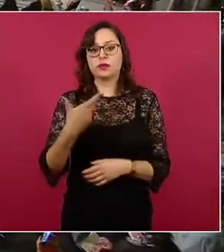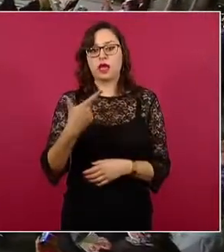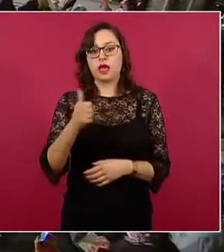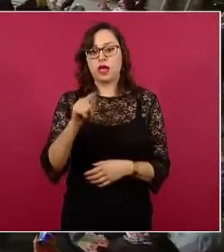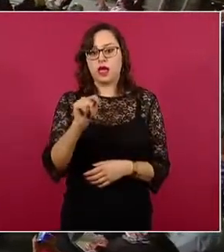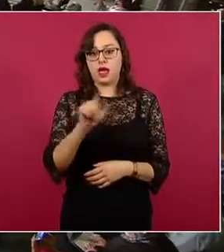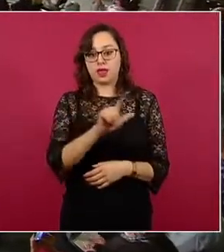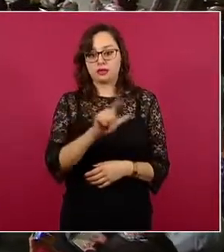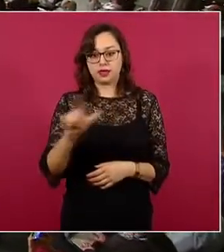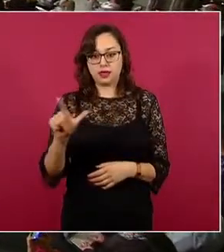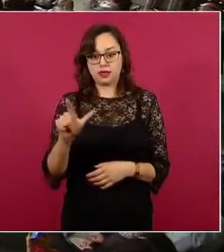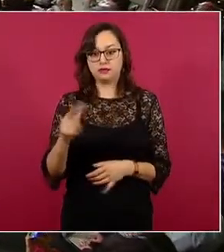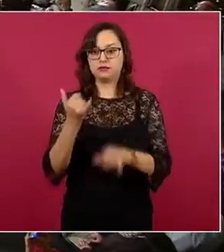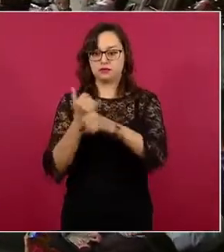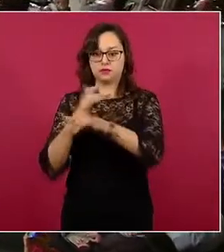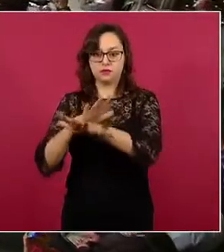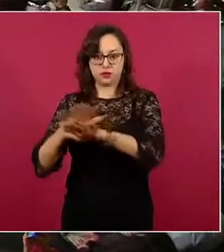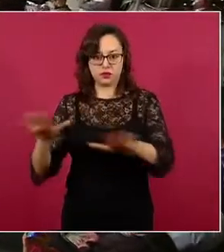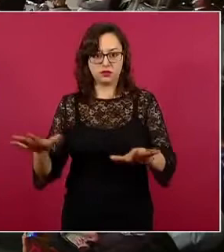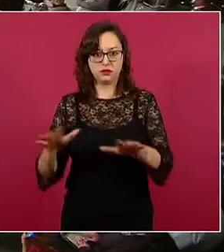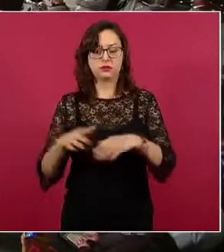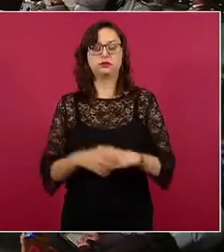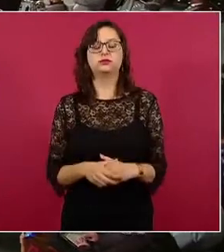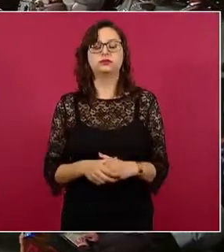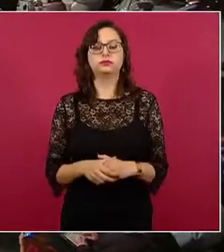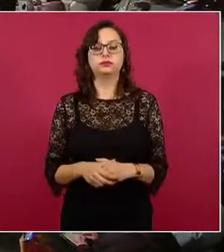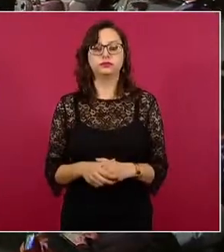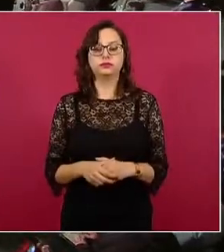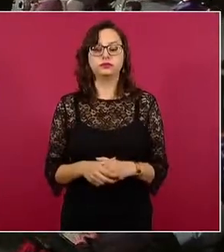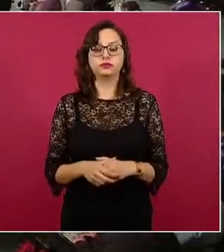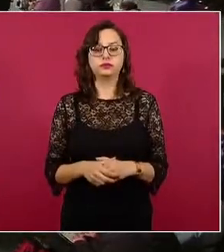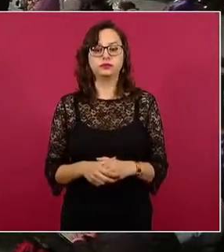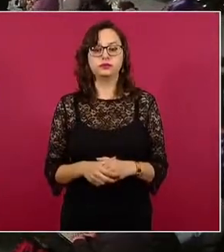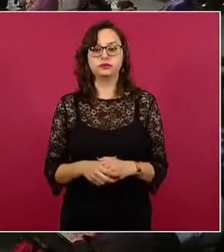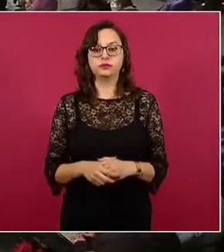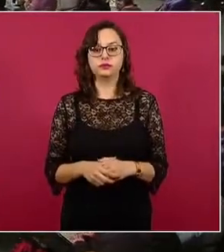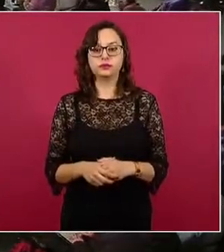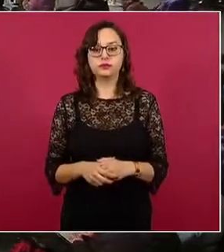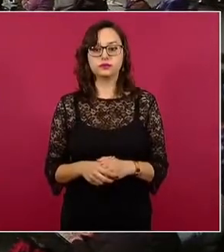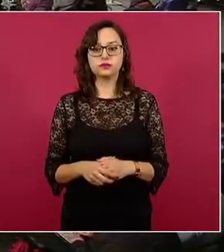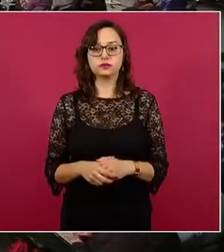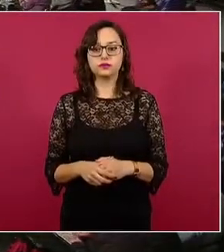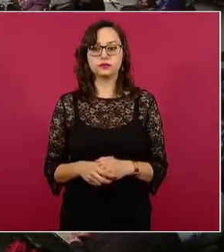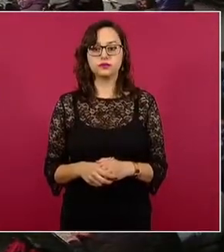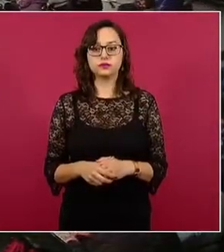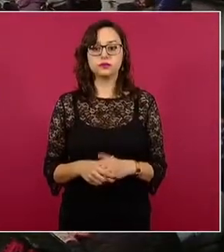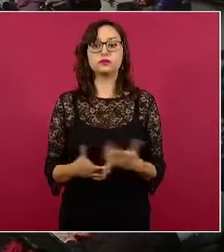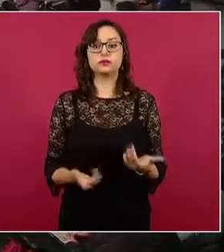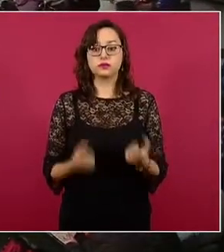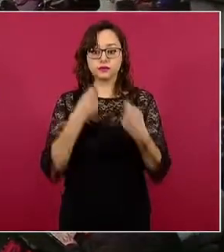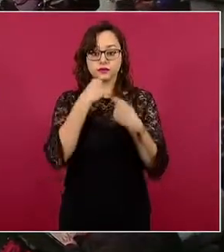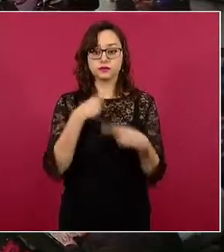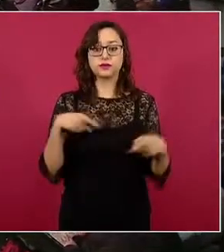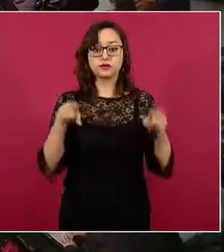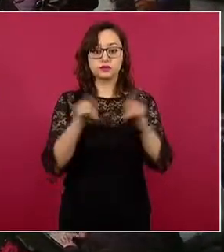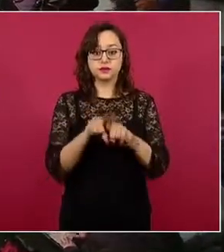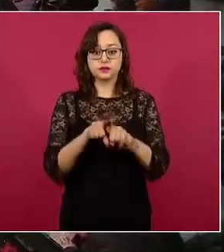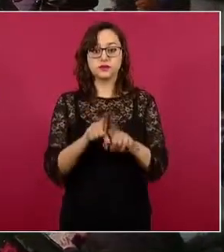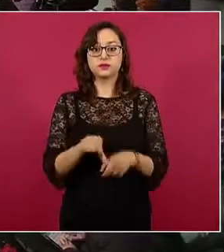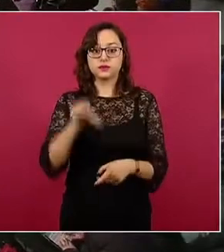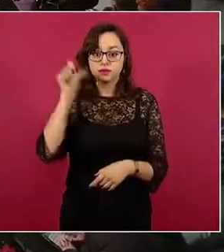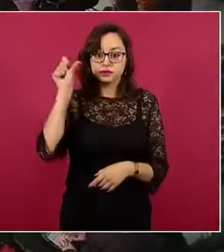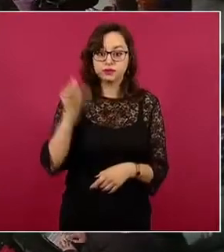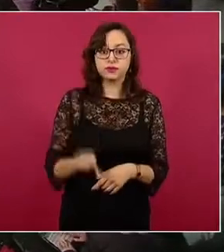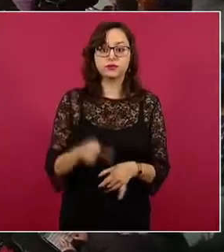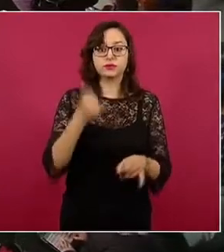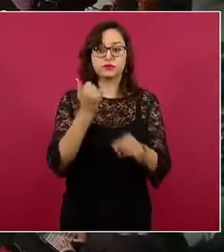López-Gatell. Y también vamos a aprovechar el día de hoy para dar